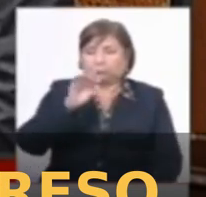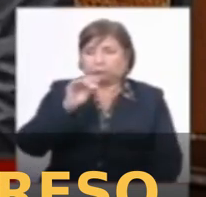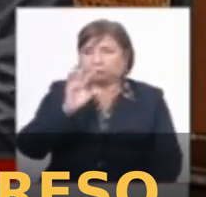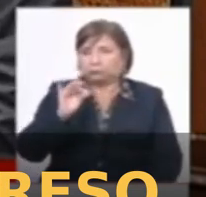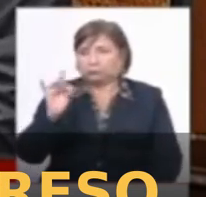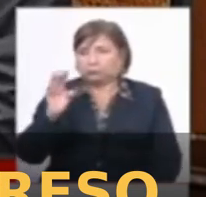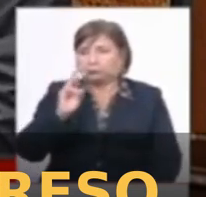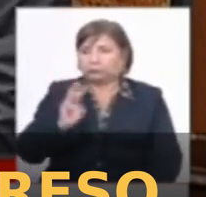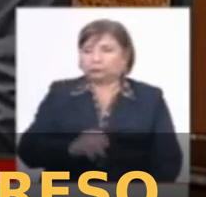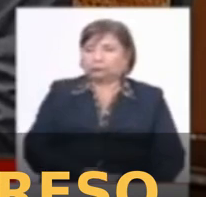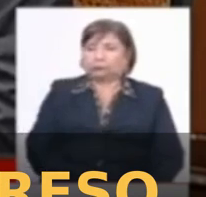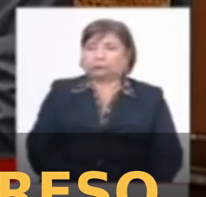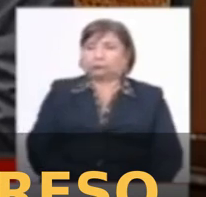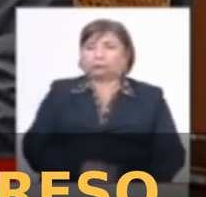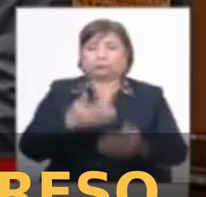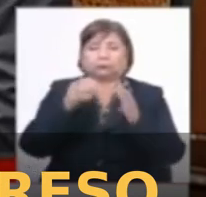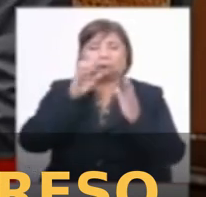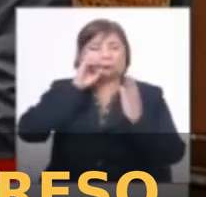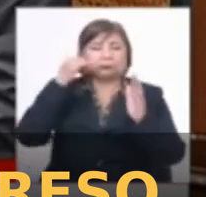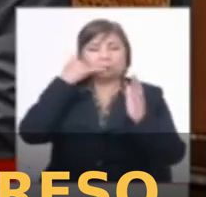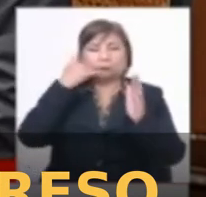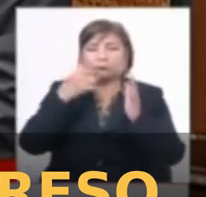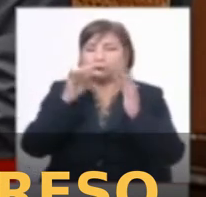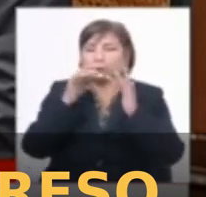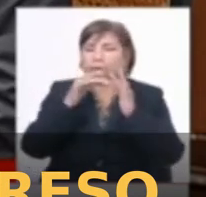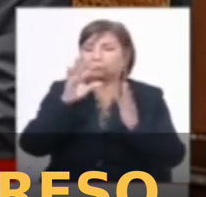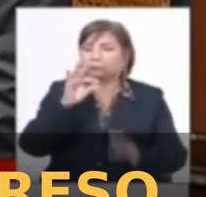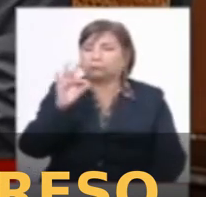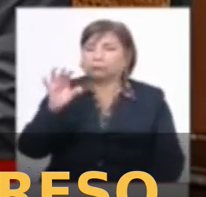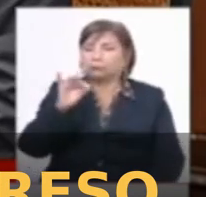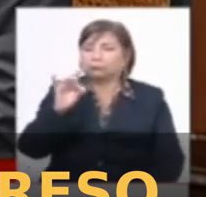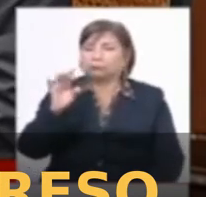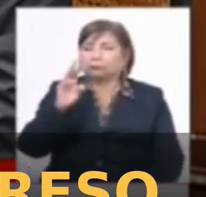29886. El teléfono celular de contacto es